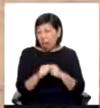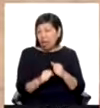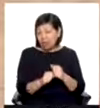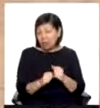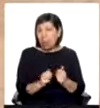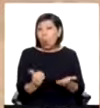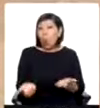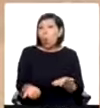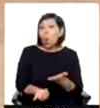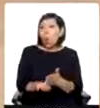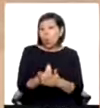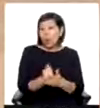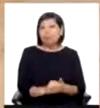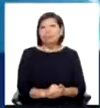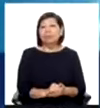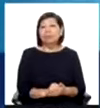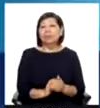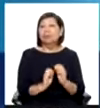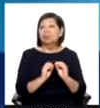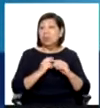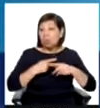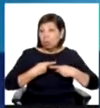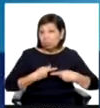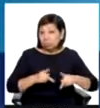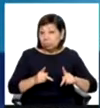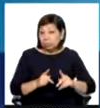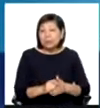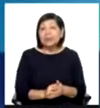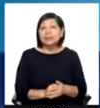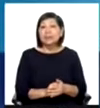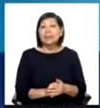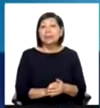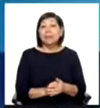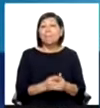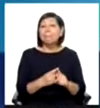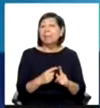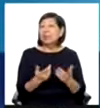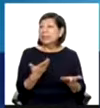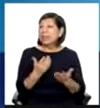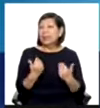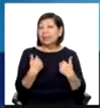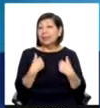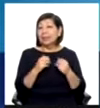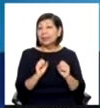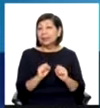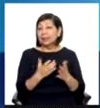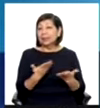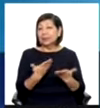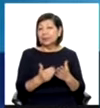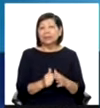más o menos, y la vamos a liberar. La liberación tiene que ver con la...